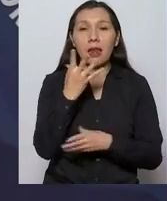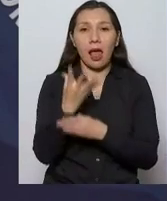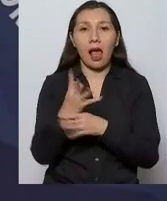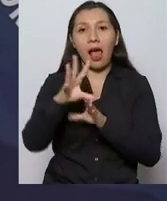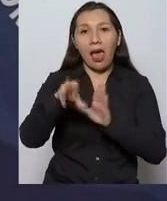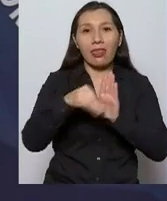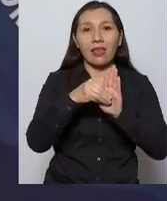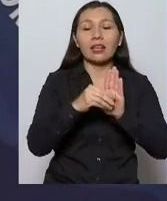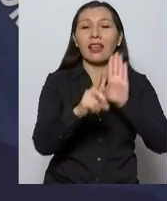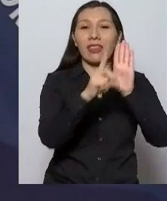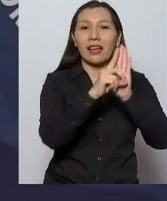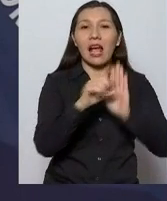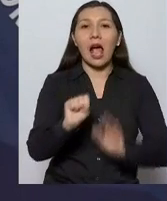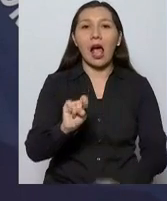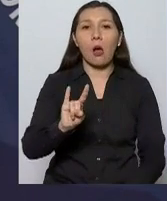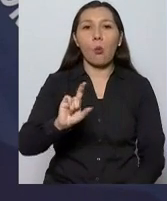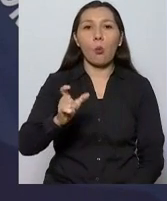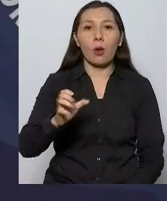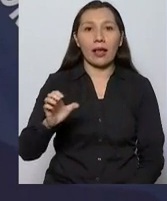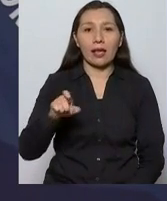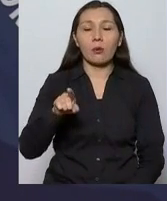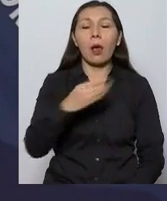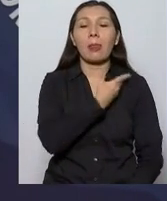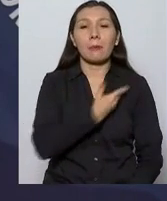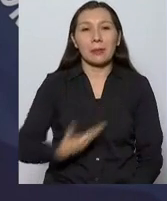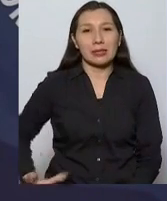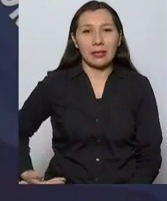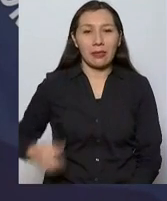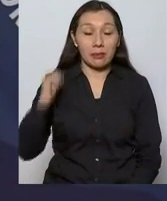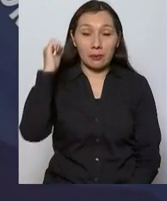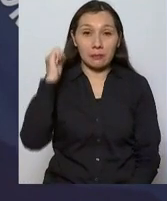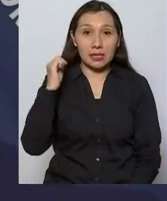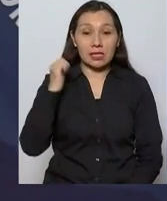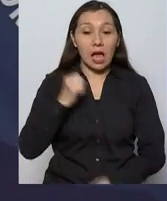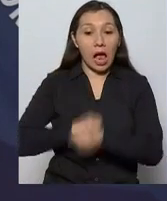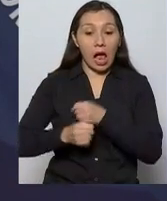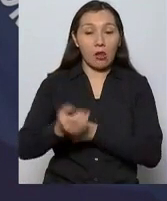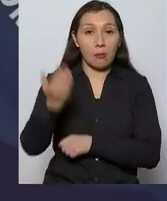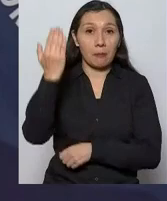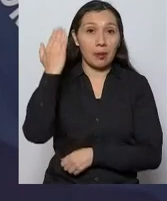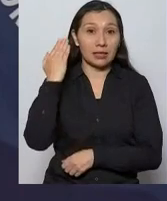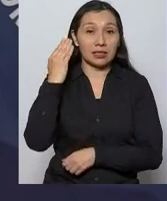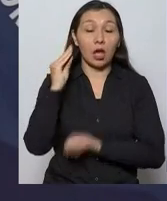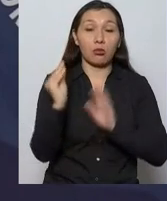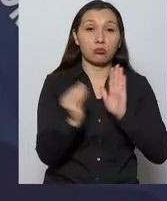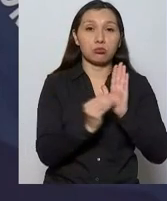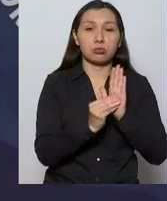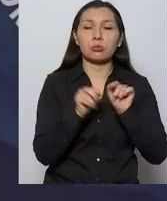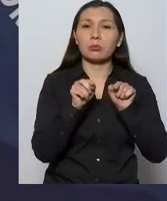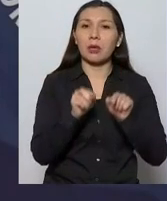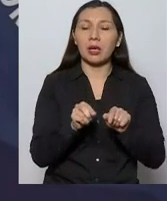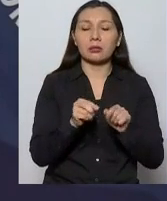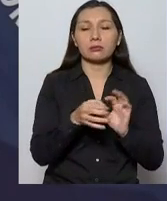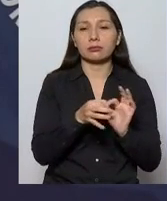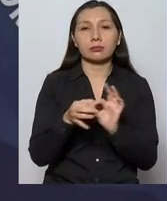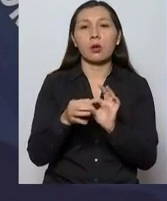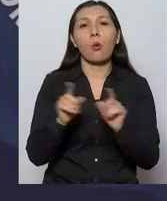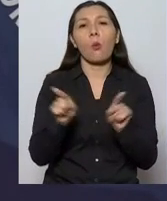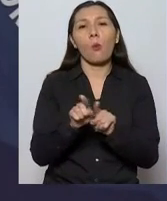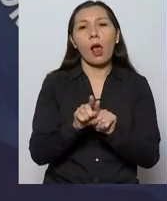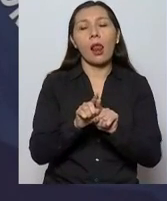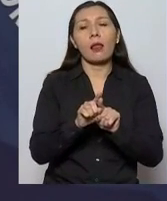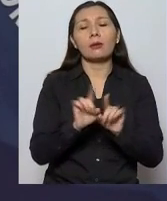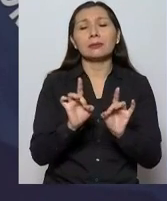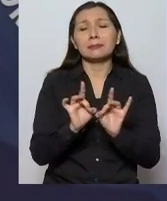el decreto auge del presidente Sebastián Piñera del año recién pasado. Esta, por así decir, moratoria